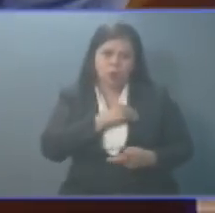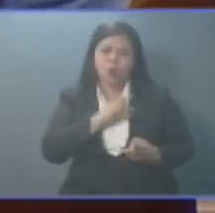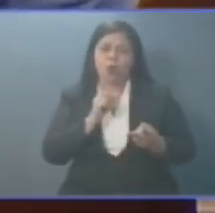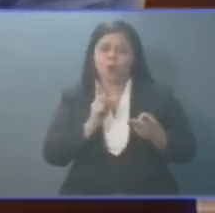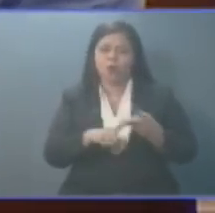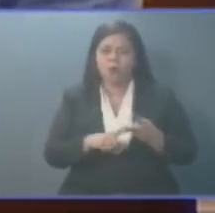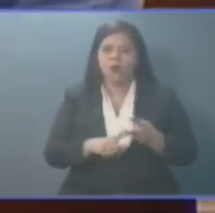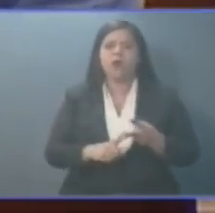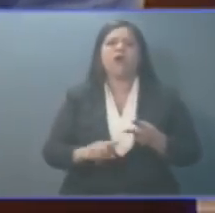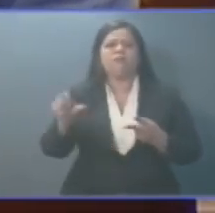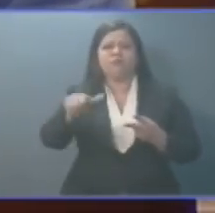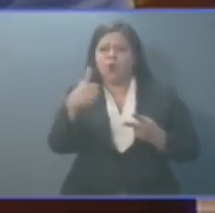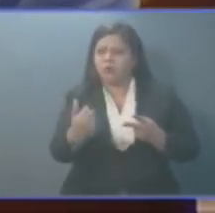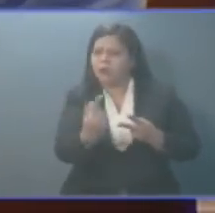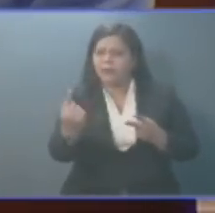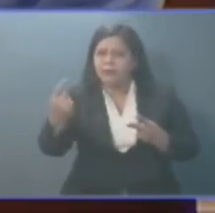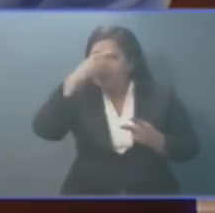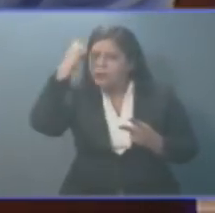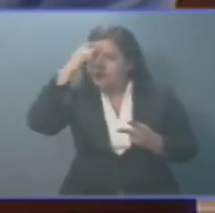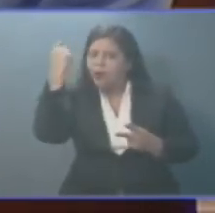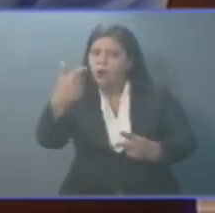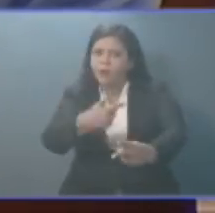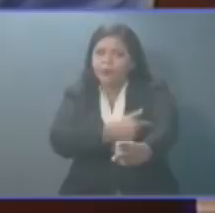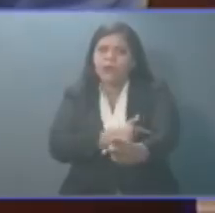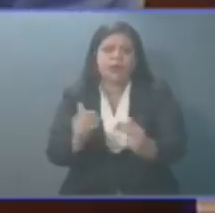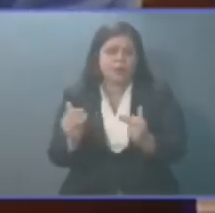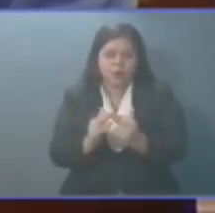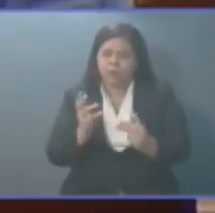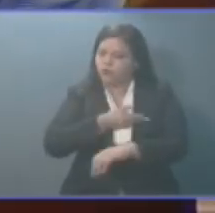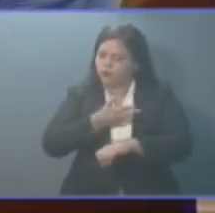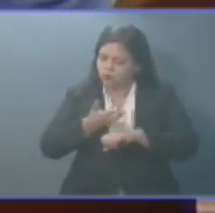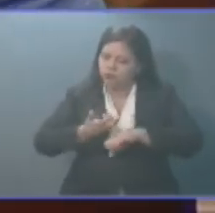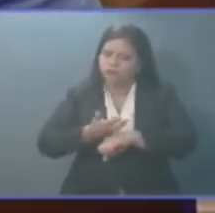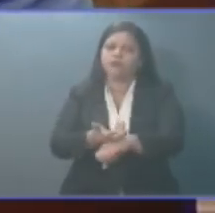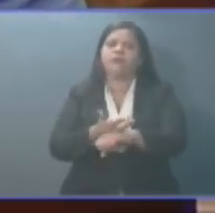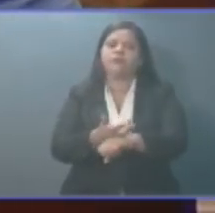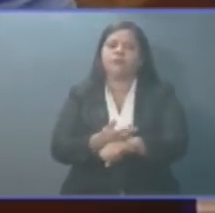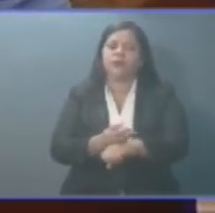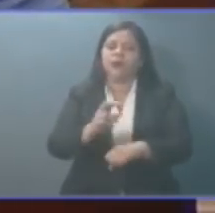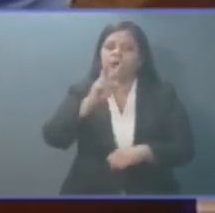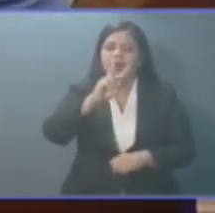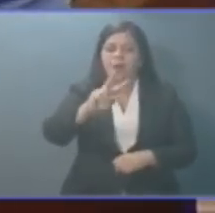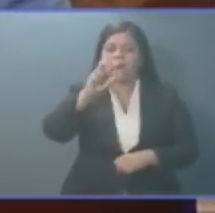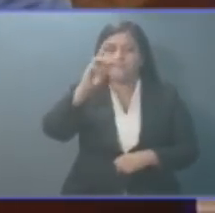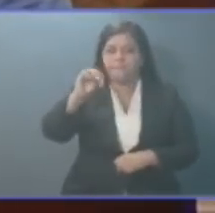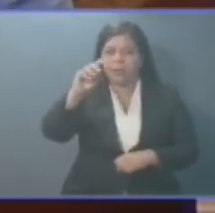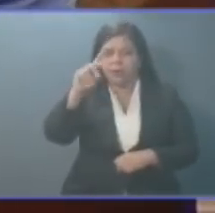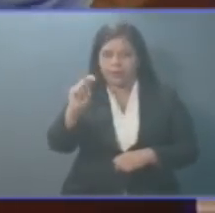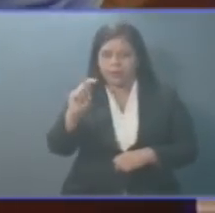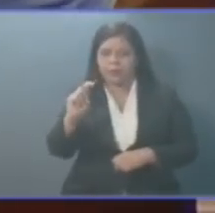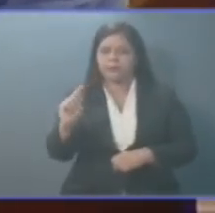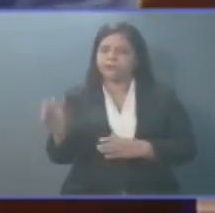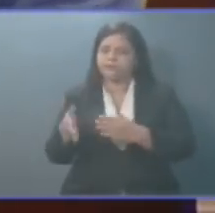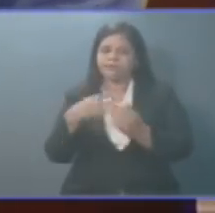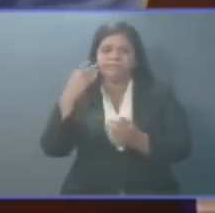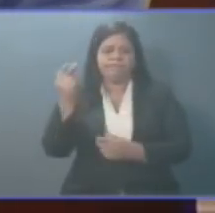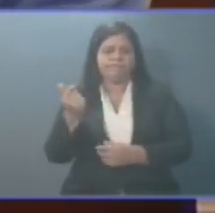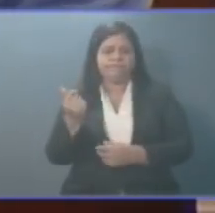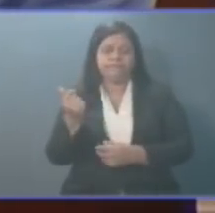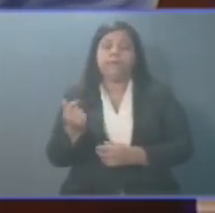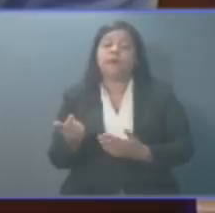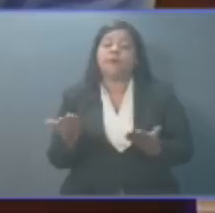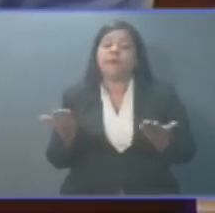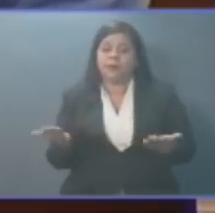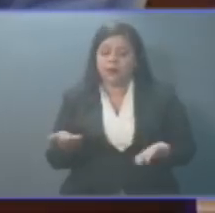línea como al resto de personal que atiende la red nacional. El Viceministerio de Transporte ha facilitado,